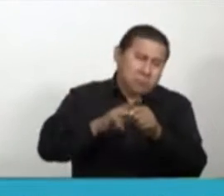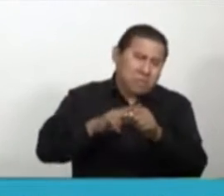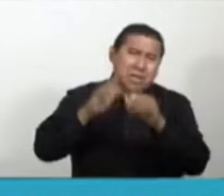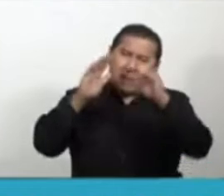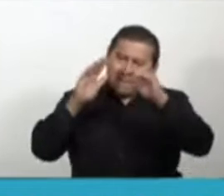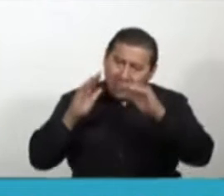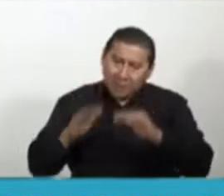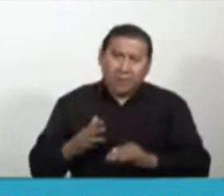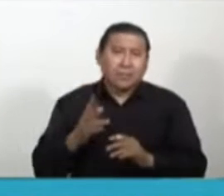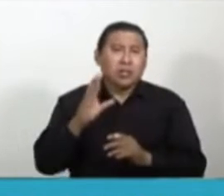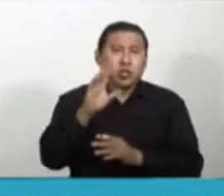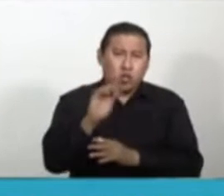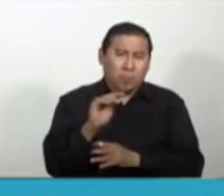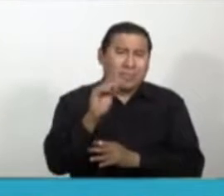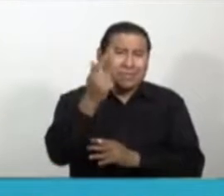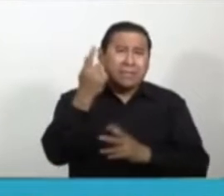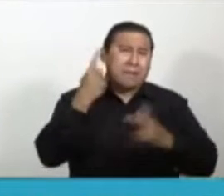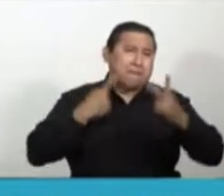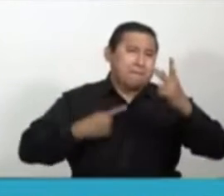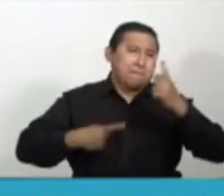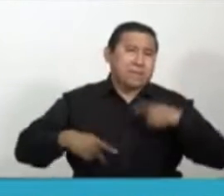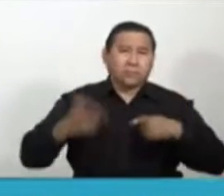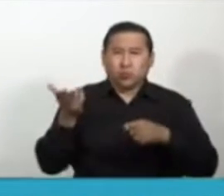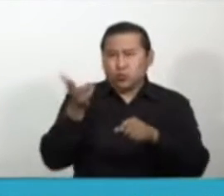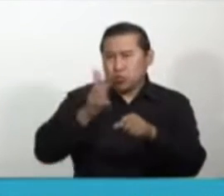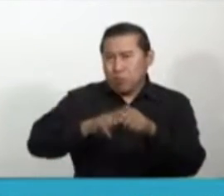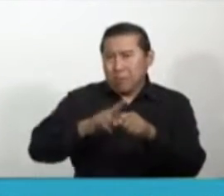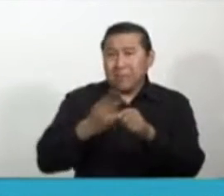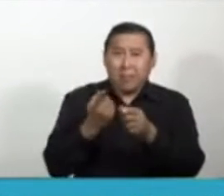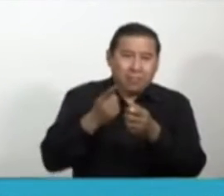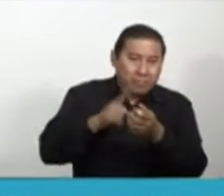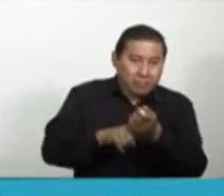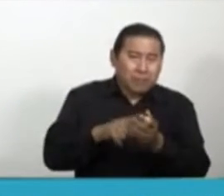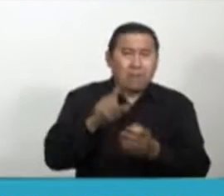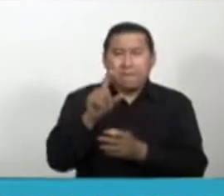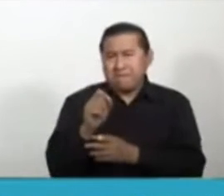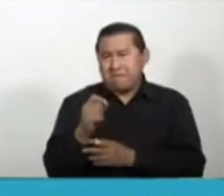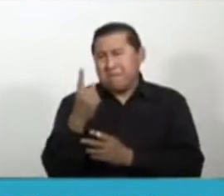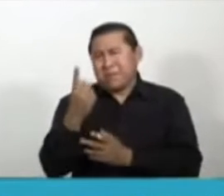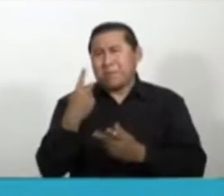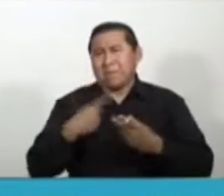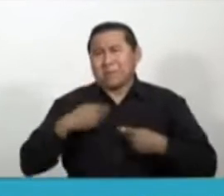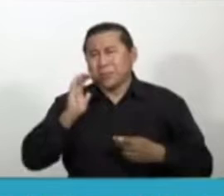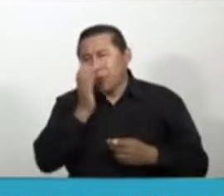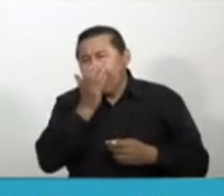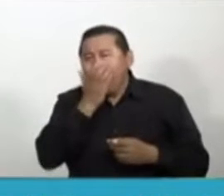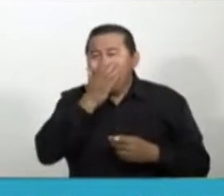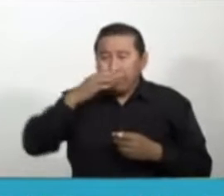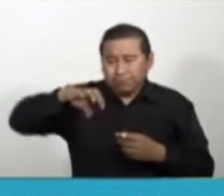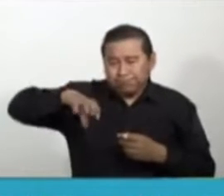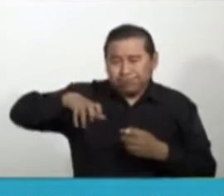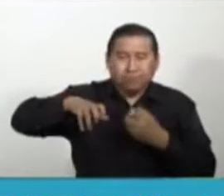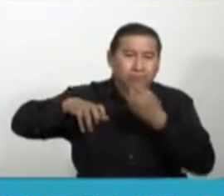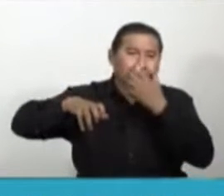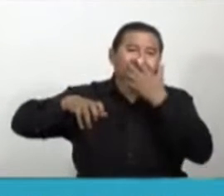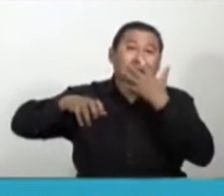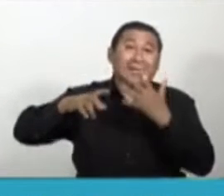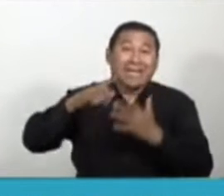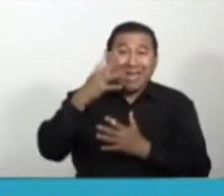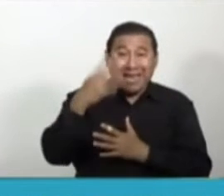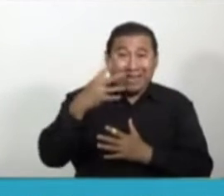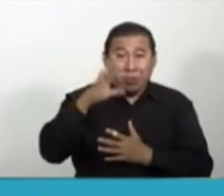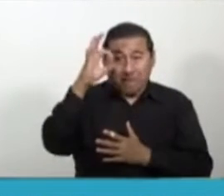hospitalaria. Tenemos 97 personas hospitalizadas al día de hoy, 21 personas intubadas, porcentajes de